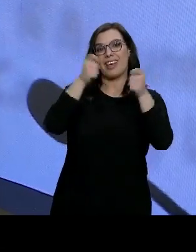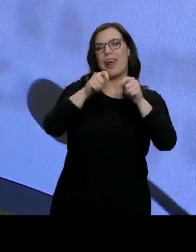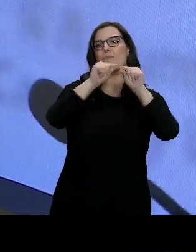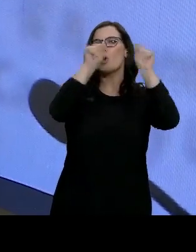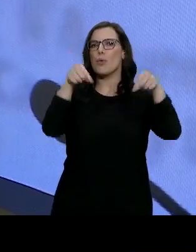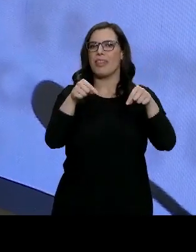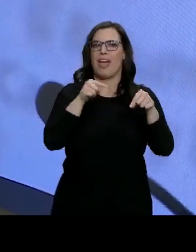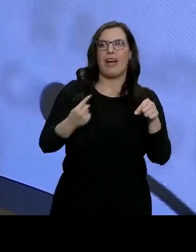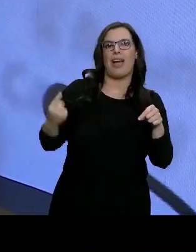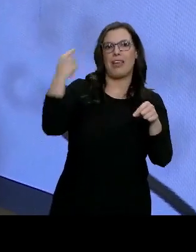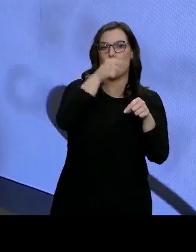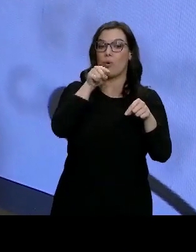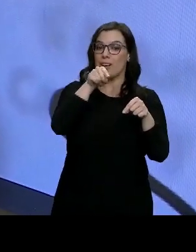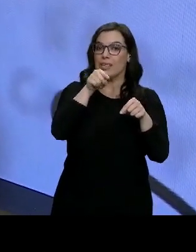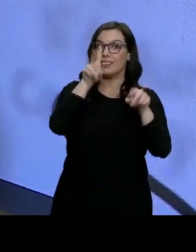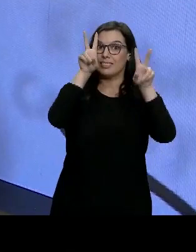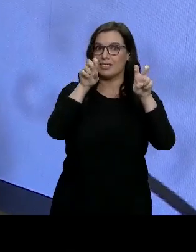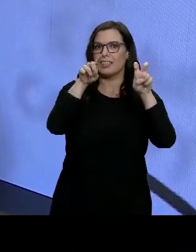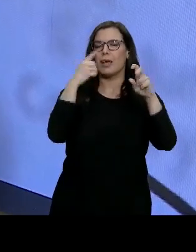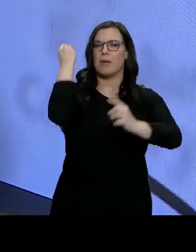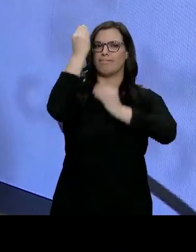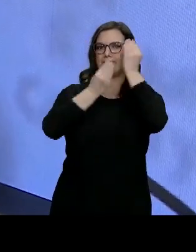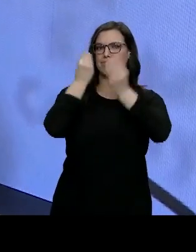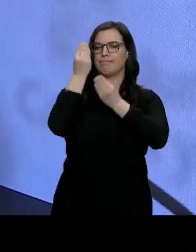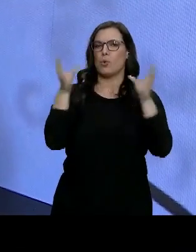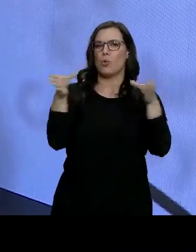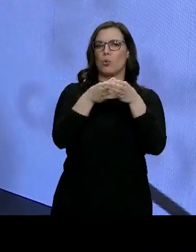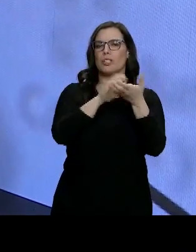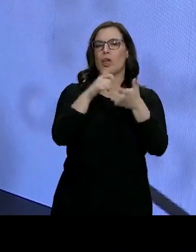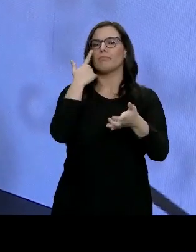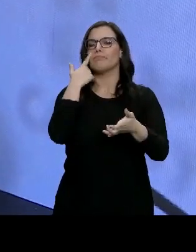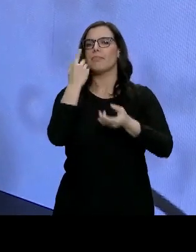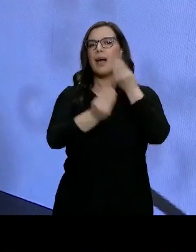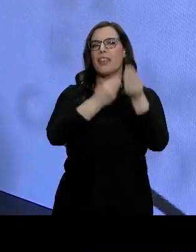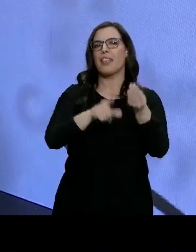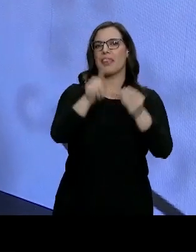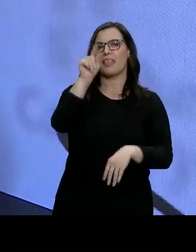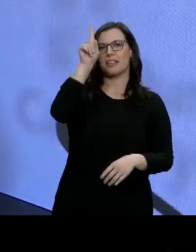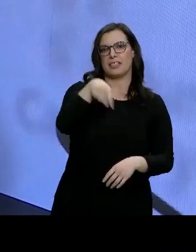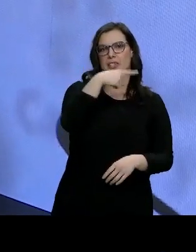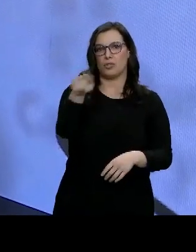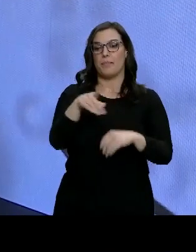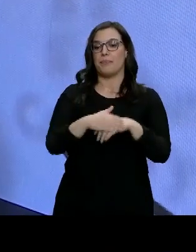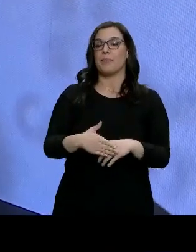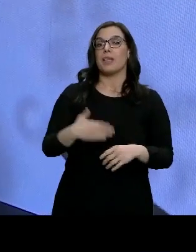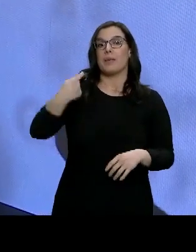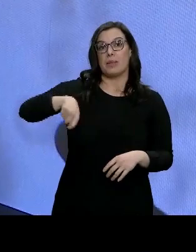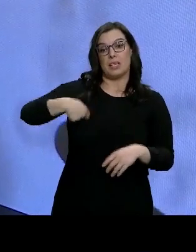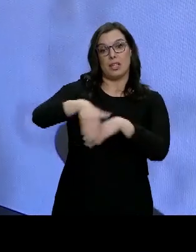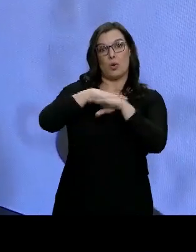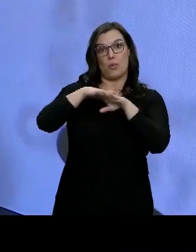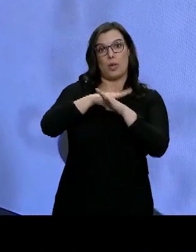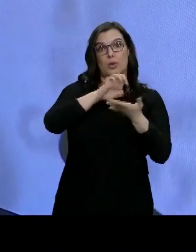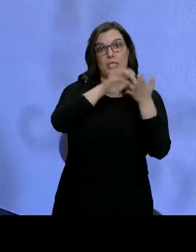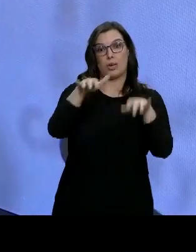lo que está valorando ahora mismo la Junta de Castilla y León. El presidente del Gobierno se lo confirmaba anoche a